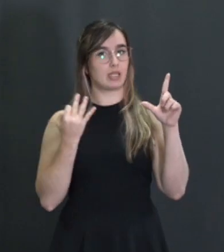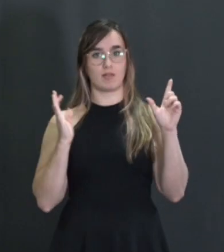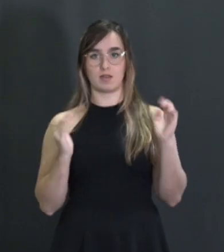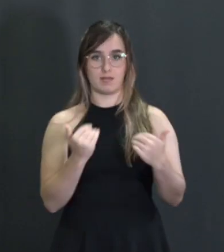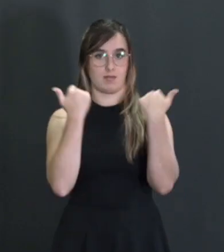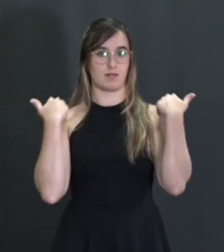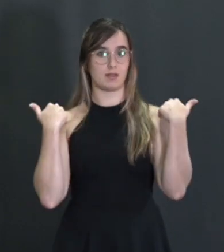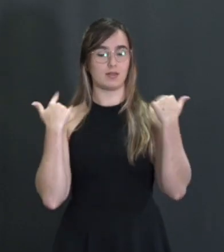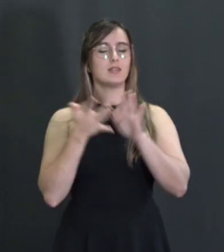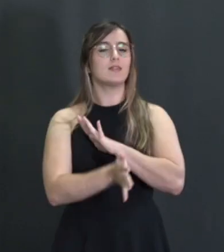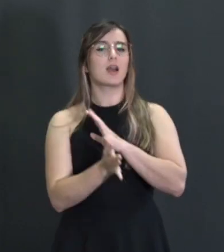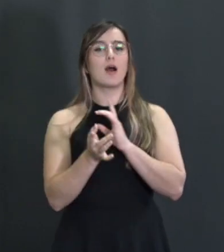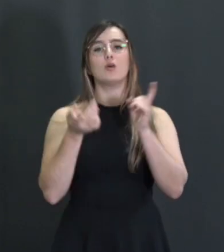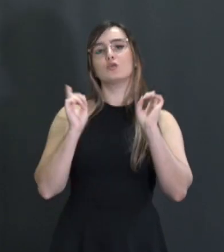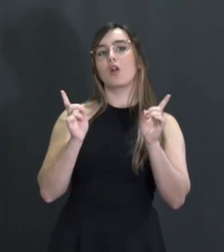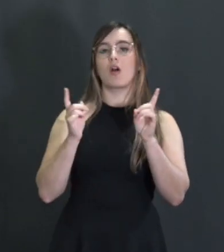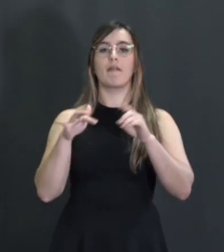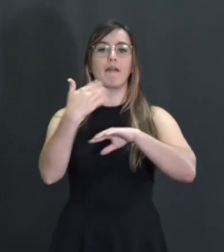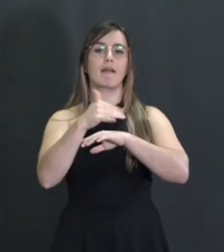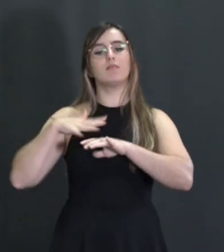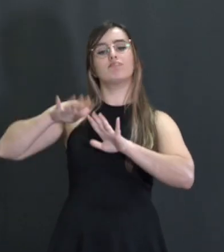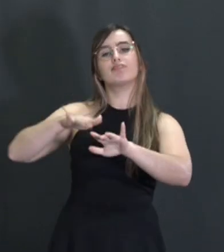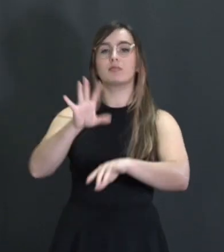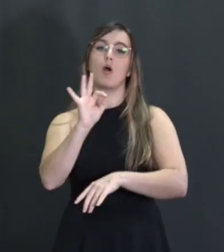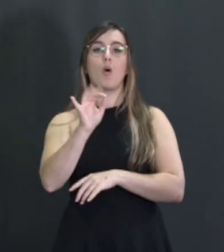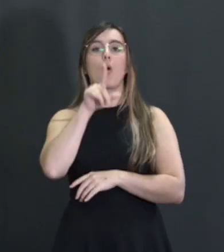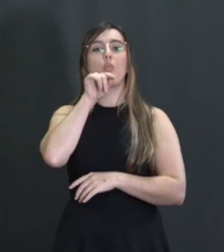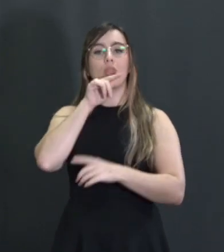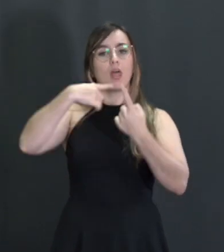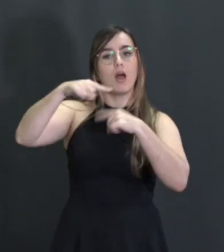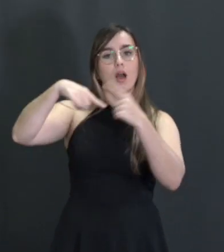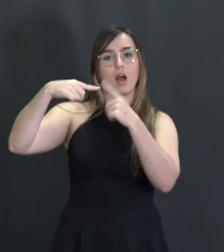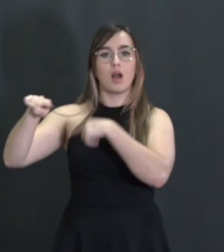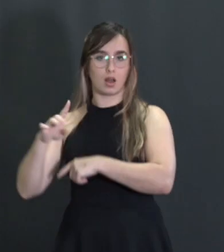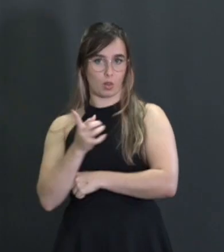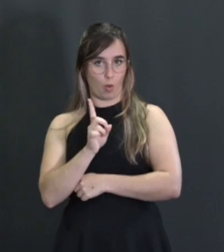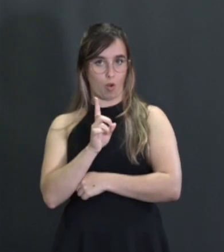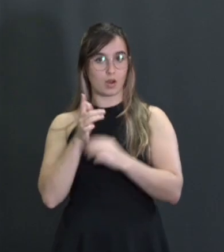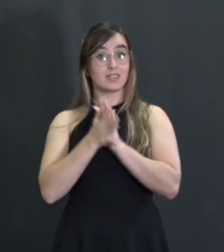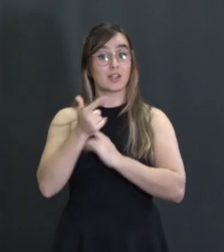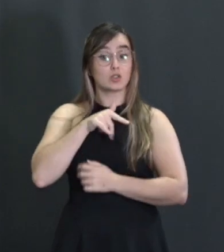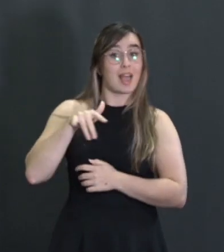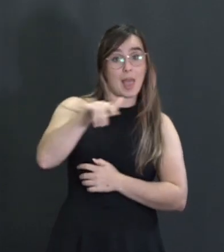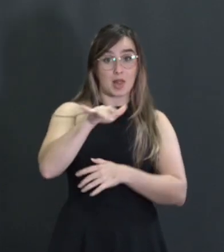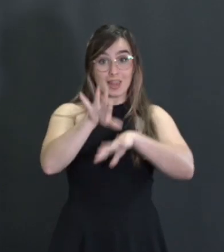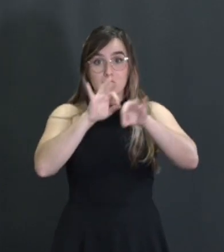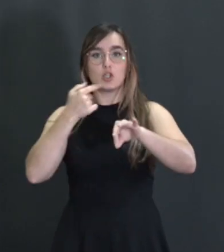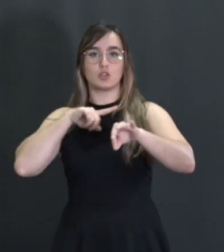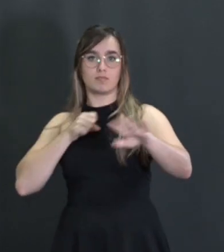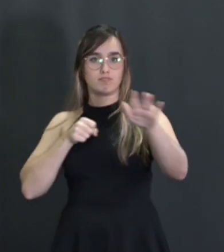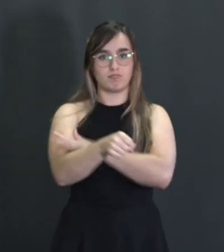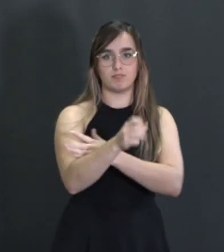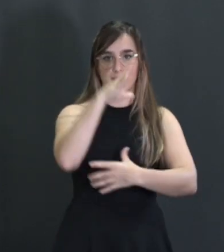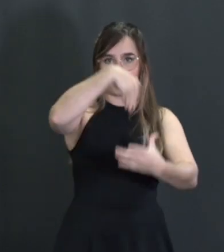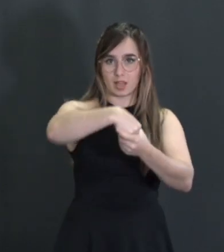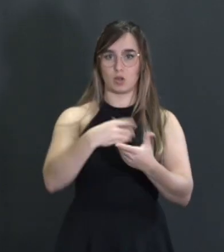solo significa salir a la calle o poner un tuit. Es estar en espacios de decisión.